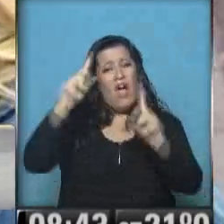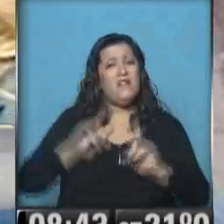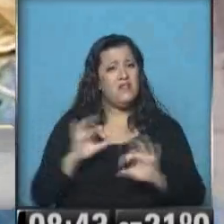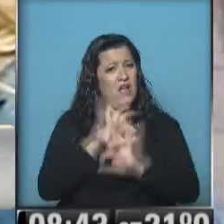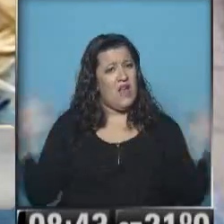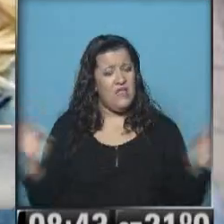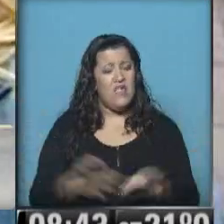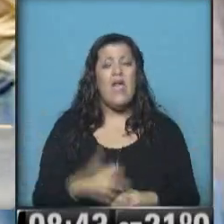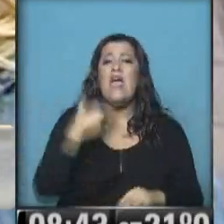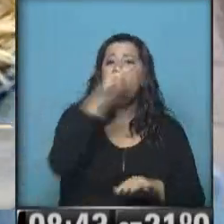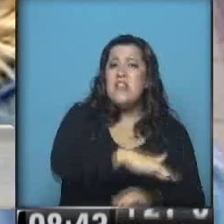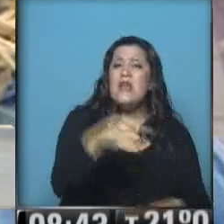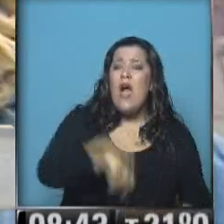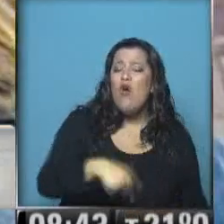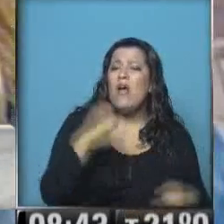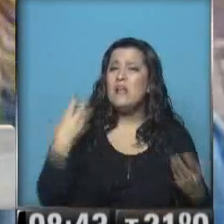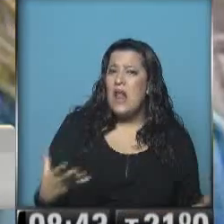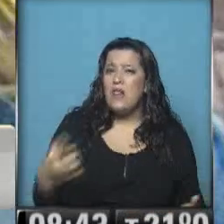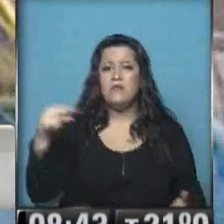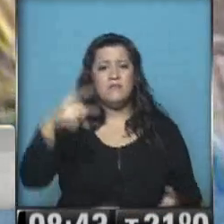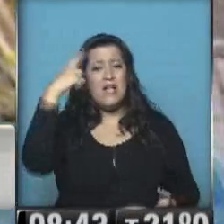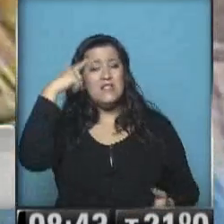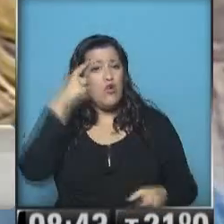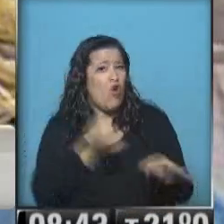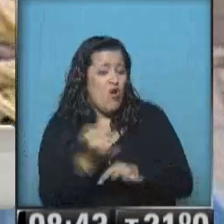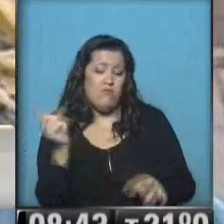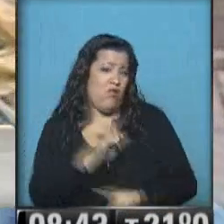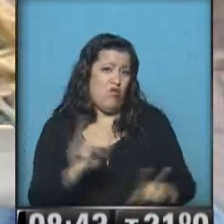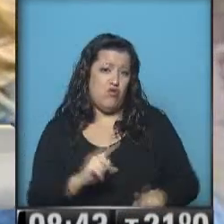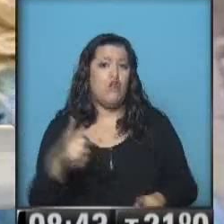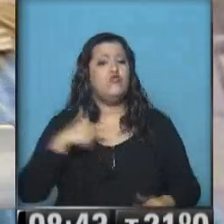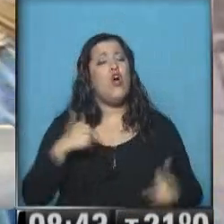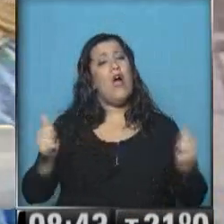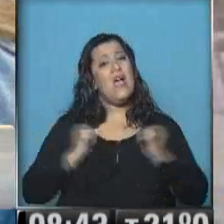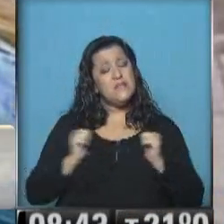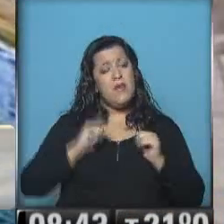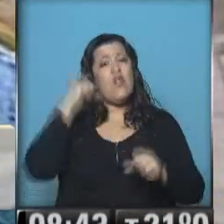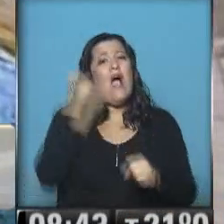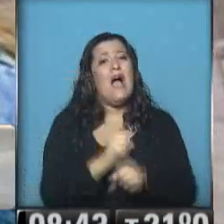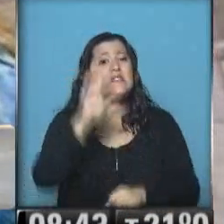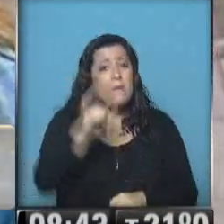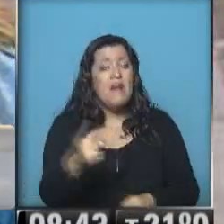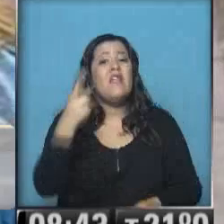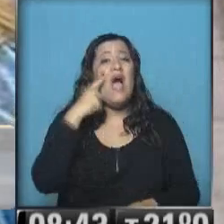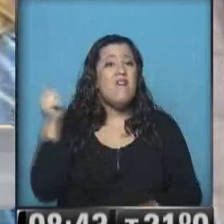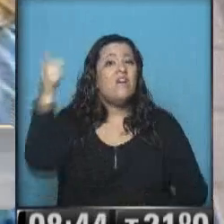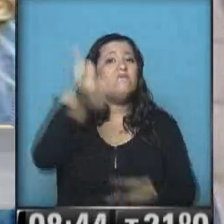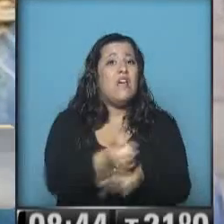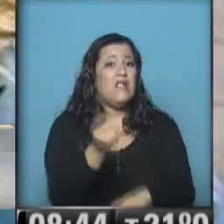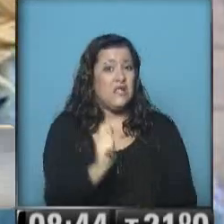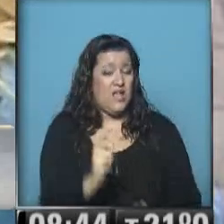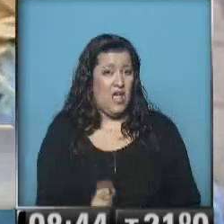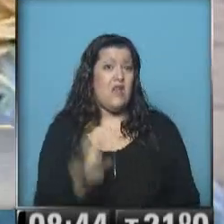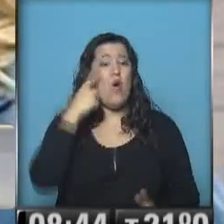nadal n ahora está contenido en este momento psicológicamente no yo voy a esperar el día martes a ver si alguien se hace presente por